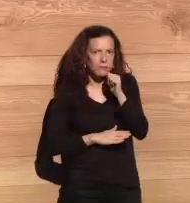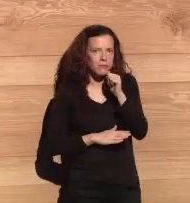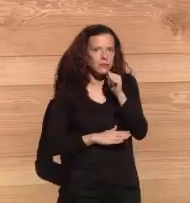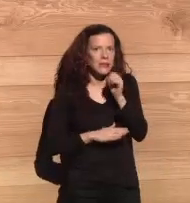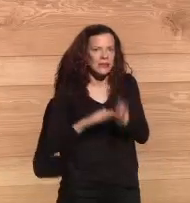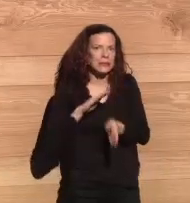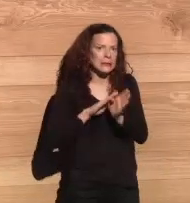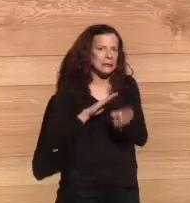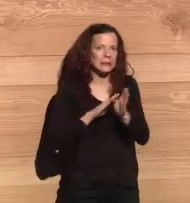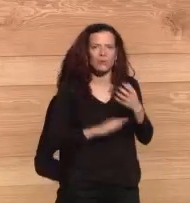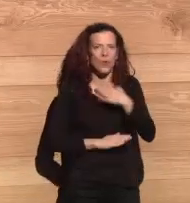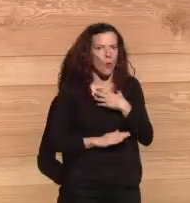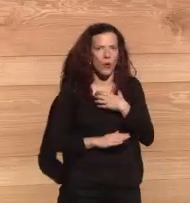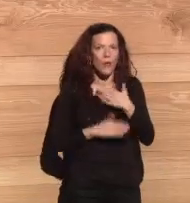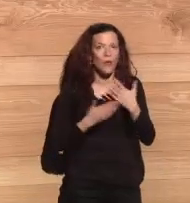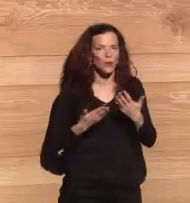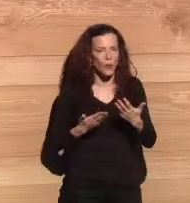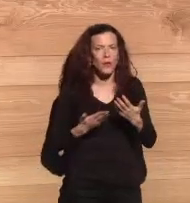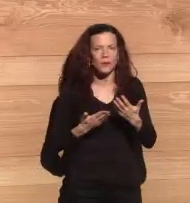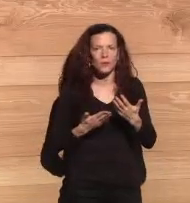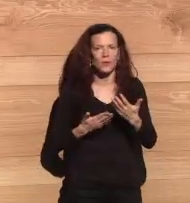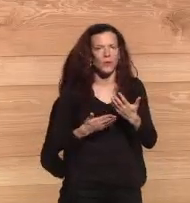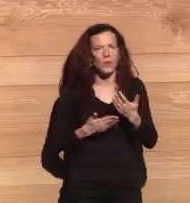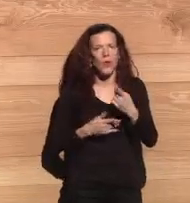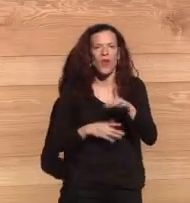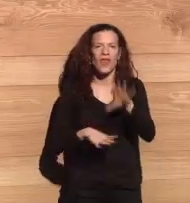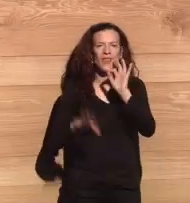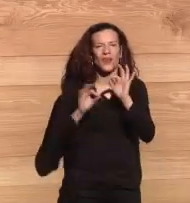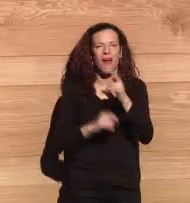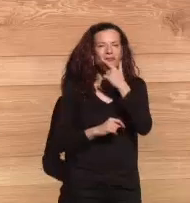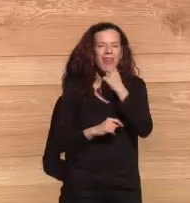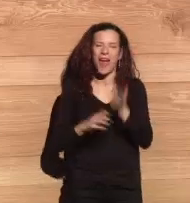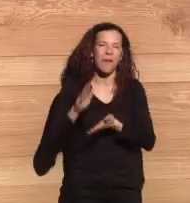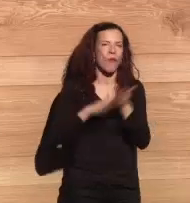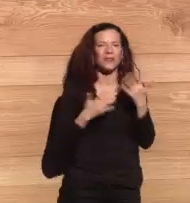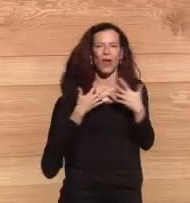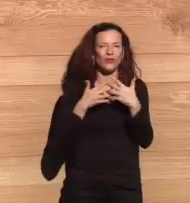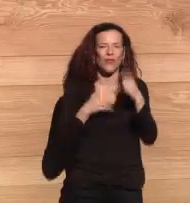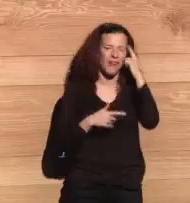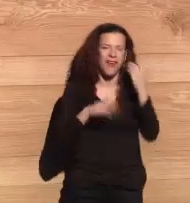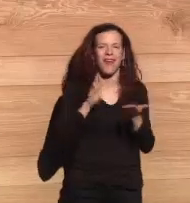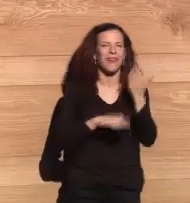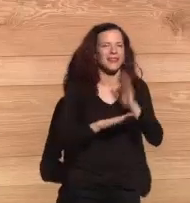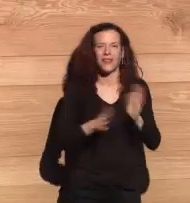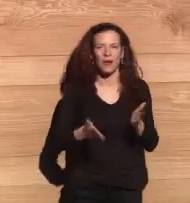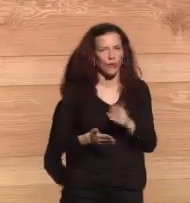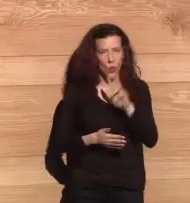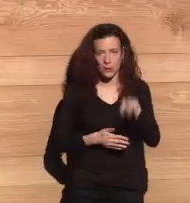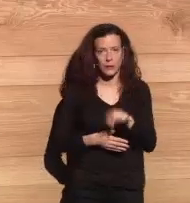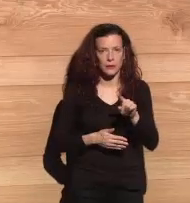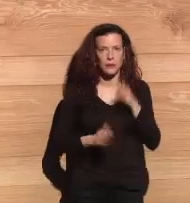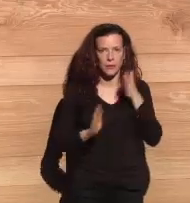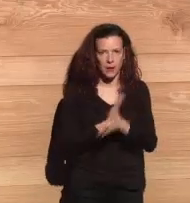no pueden seguir el camino. Entonces, no es una decisión que uno hace, no me voy a Estados Unidos, ¿no? No es así, ¿no? Es